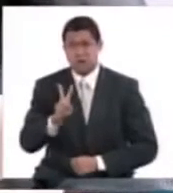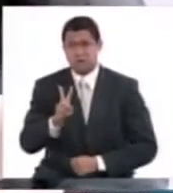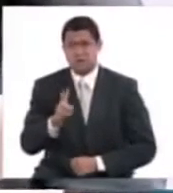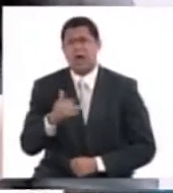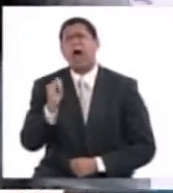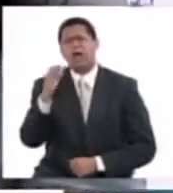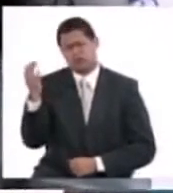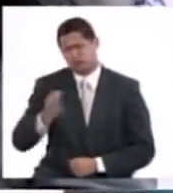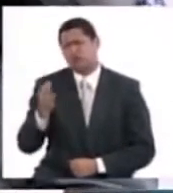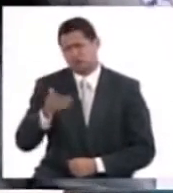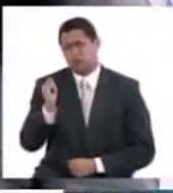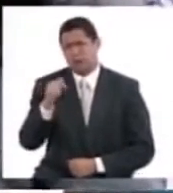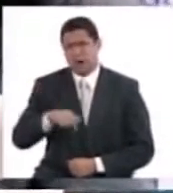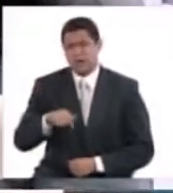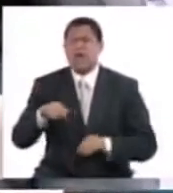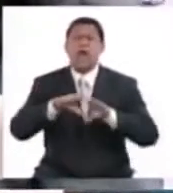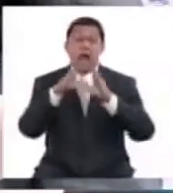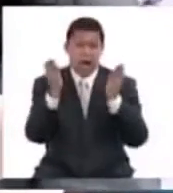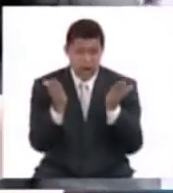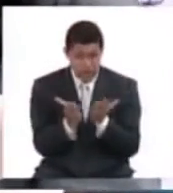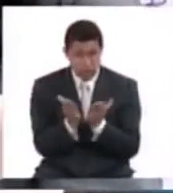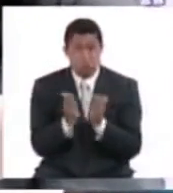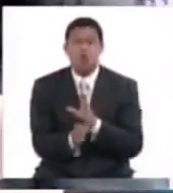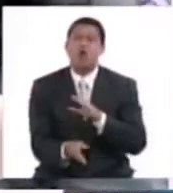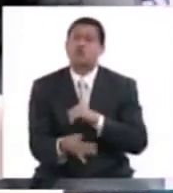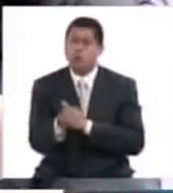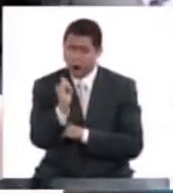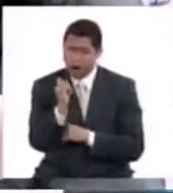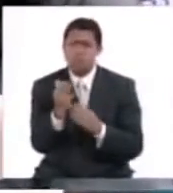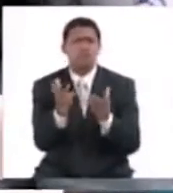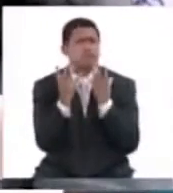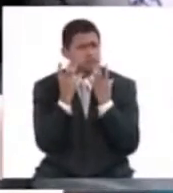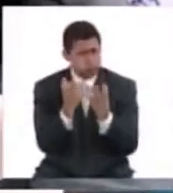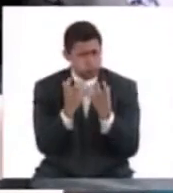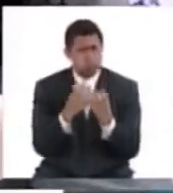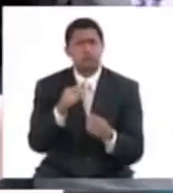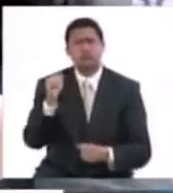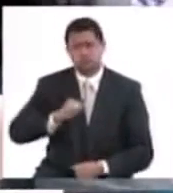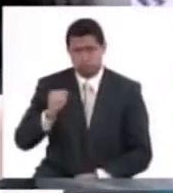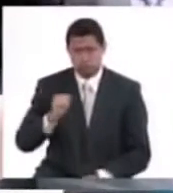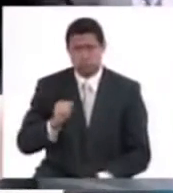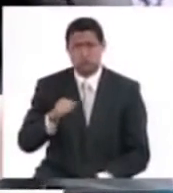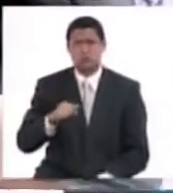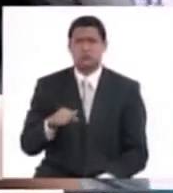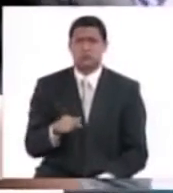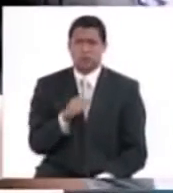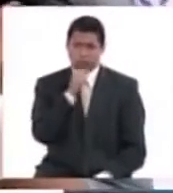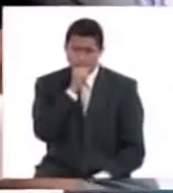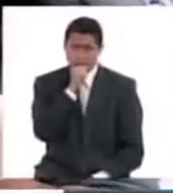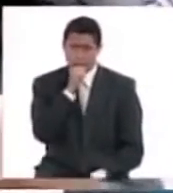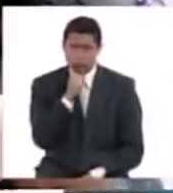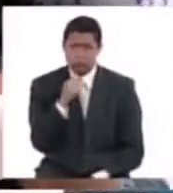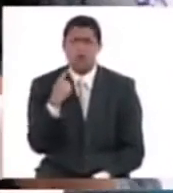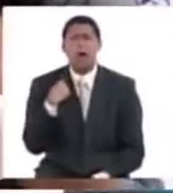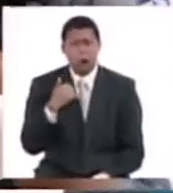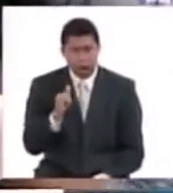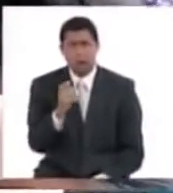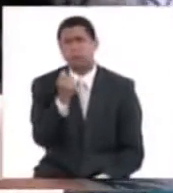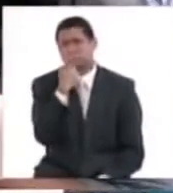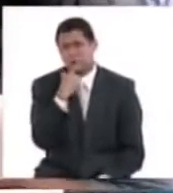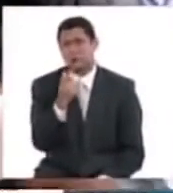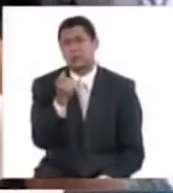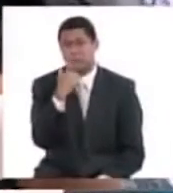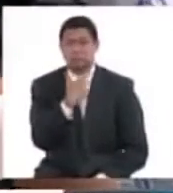habido tuberculosis, en el mundo siguen habiendo casos, muchos casos de tuberculosis, tiene tratamiento, es